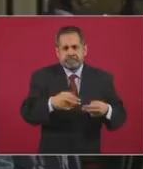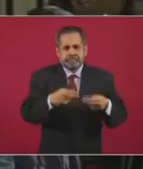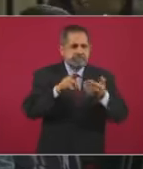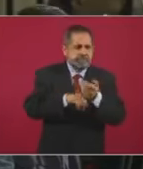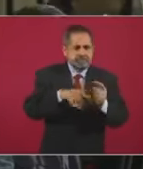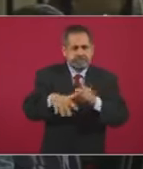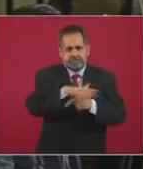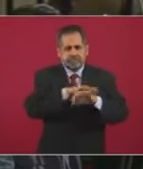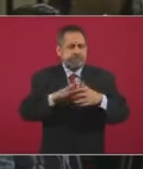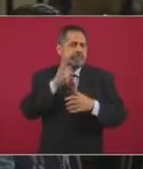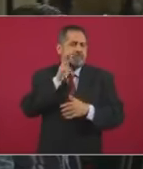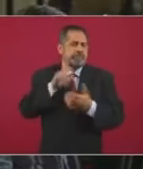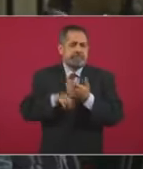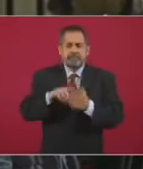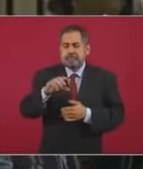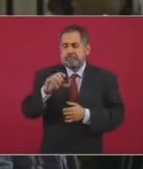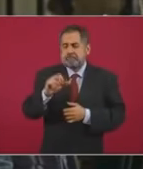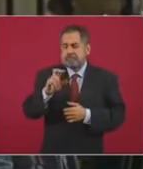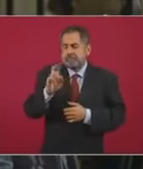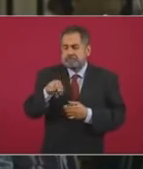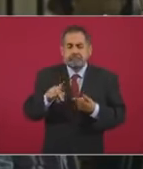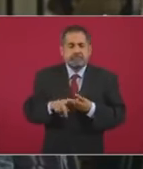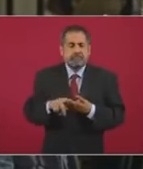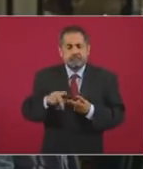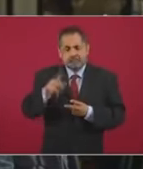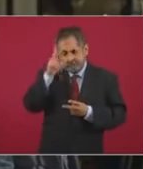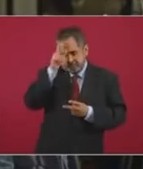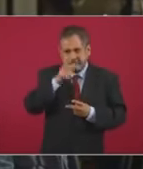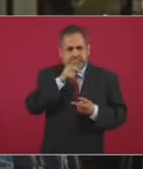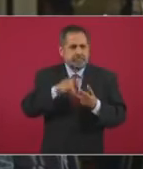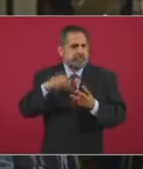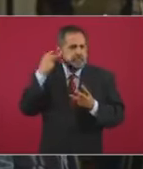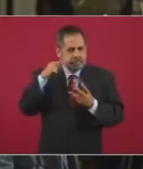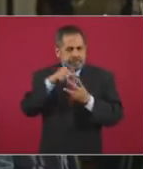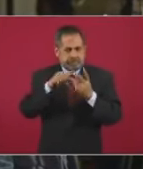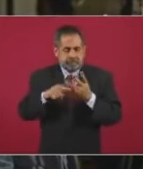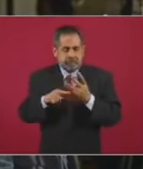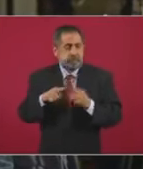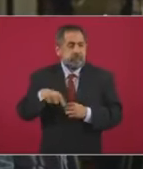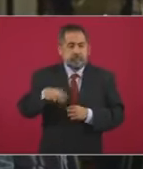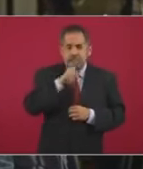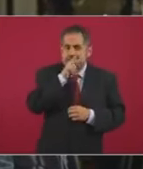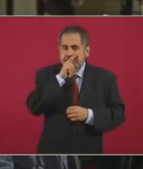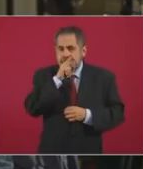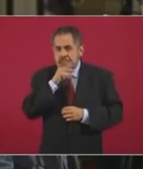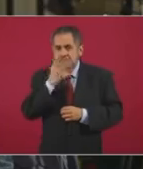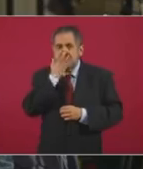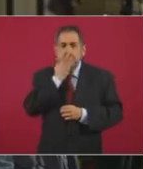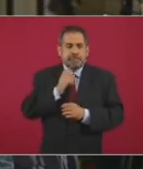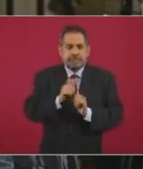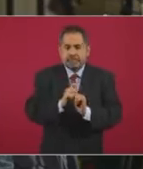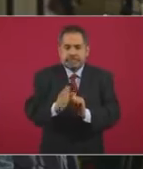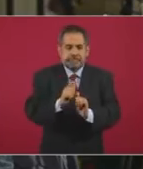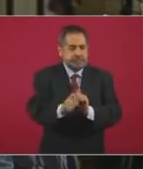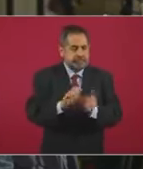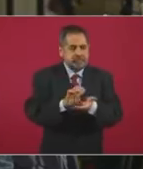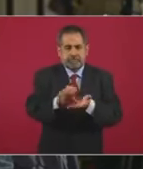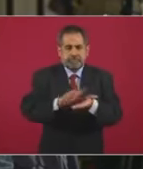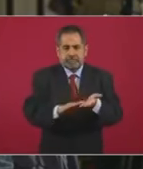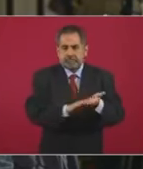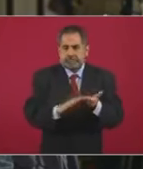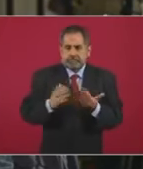la región petrolera de Carmen, Villahermosa y Veracruz, y se encuentran angustiadas por la falta de liquidez. Esto se debe a que